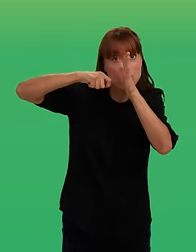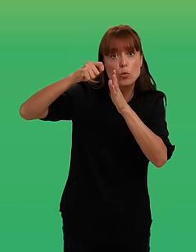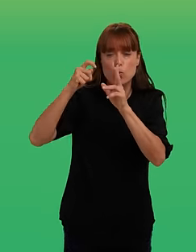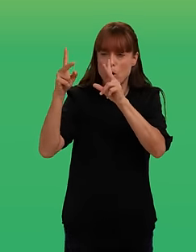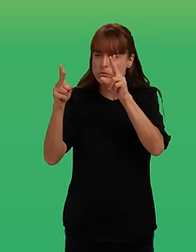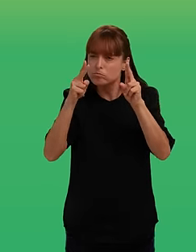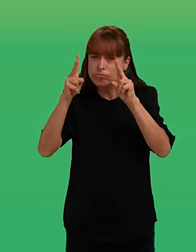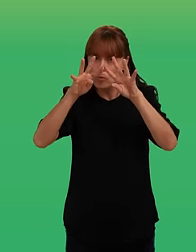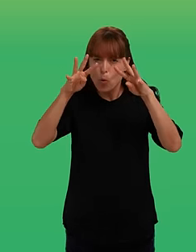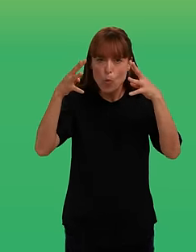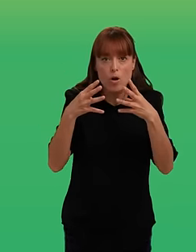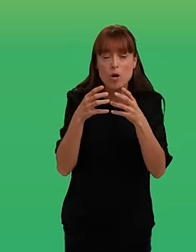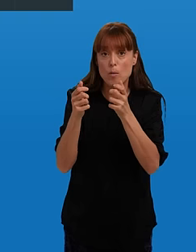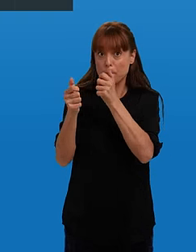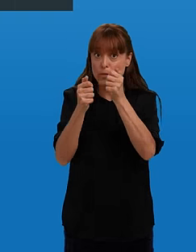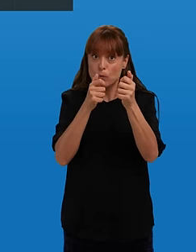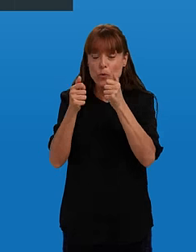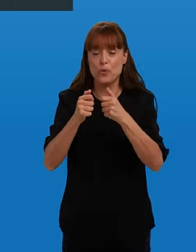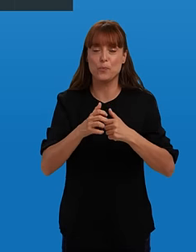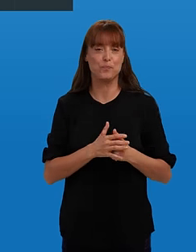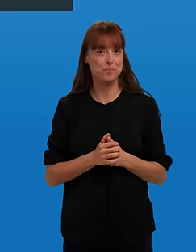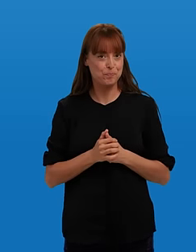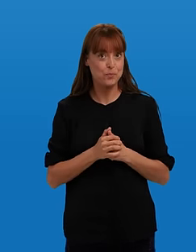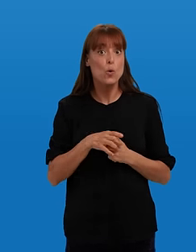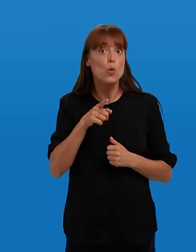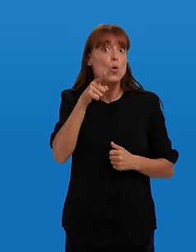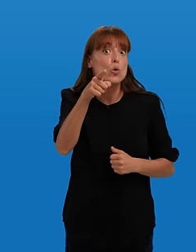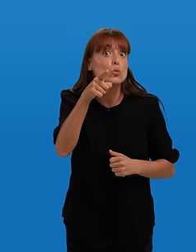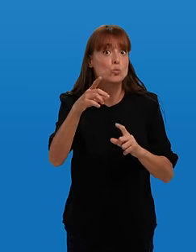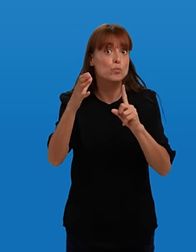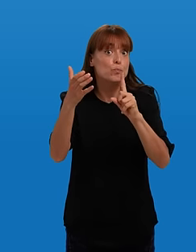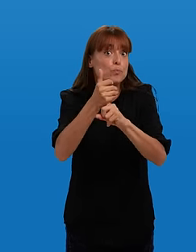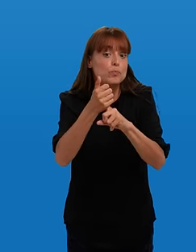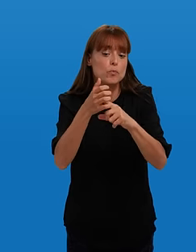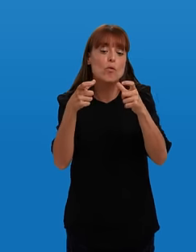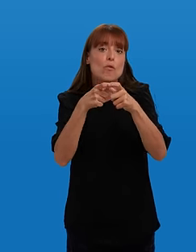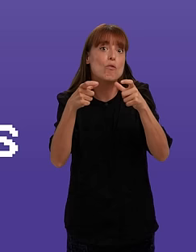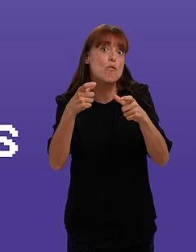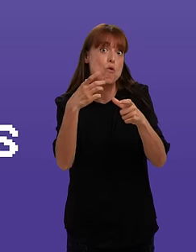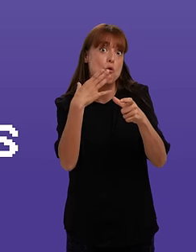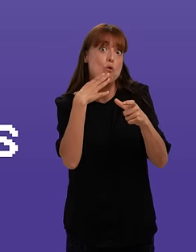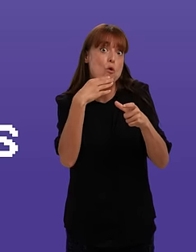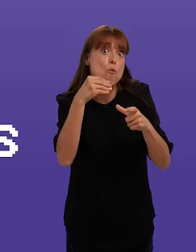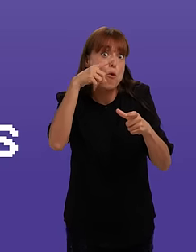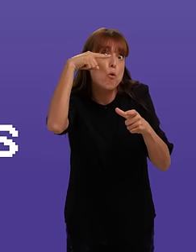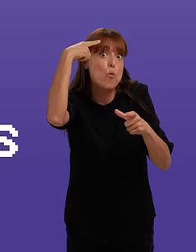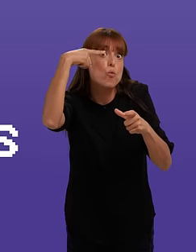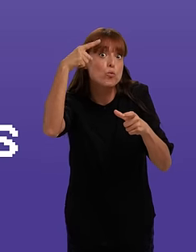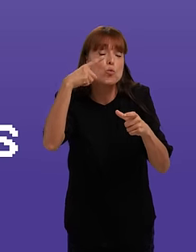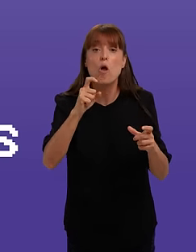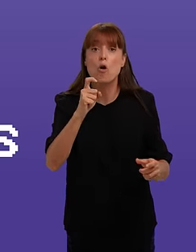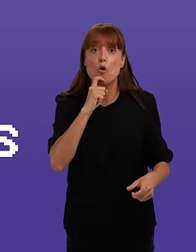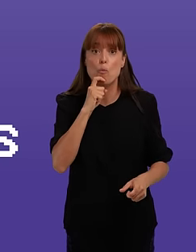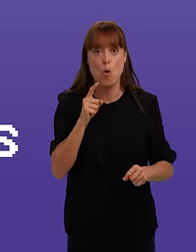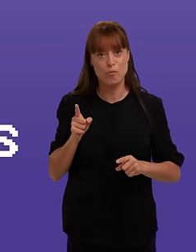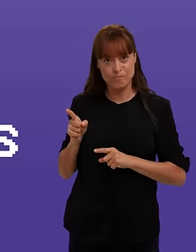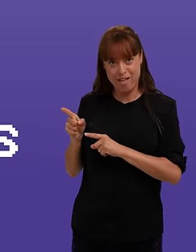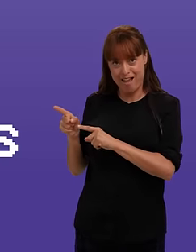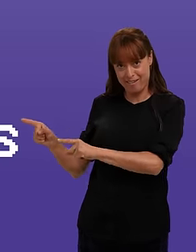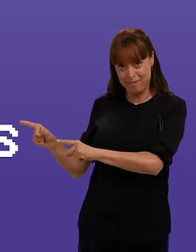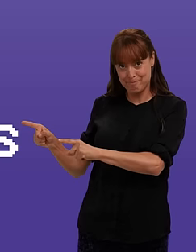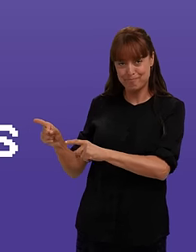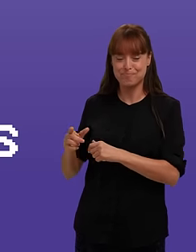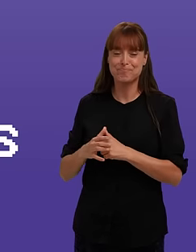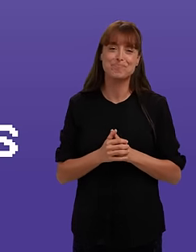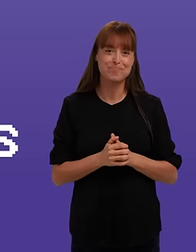videojuegos... No te lo pierdas y consigue tu Bono Cultural Joven en bonoculturajoven.gob.es